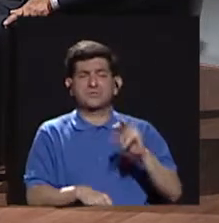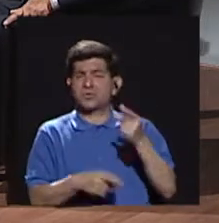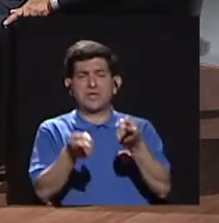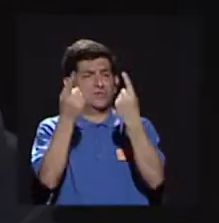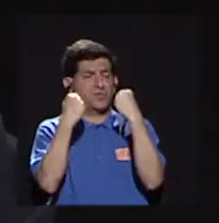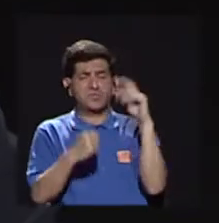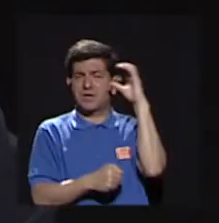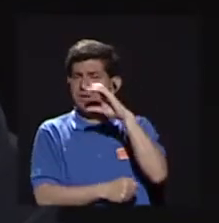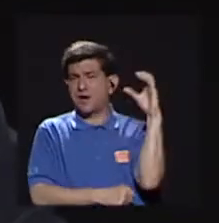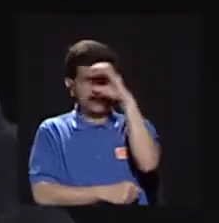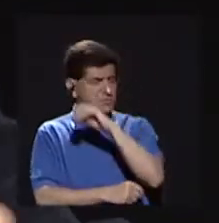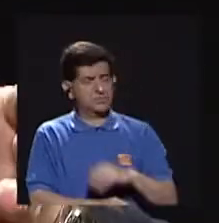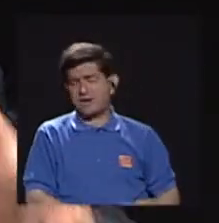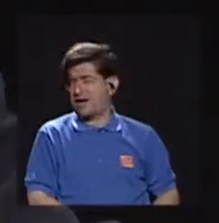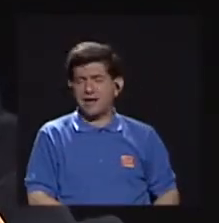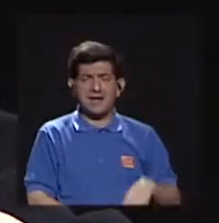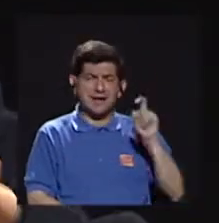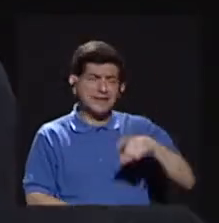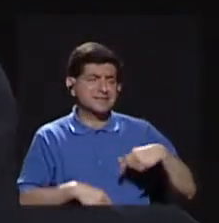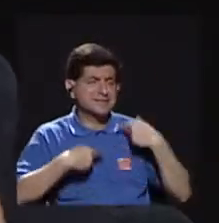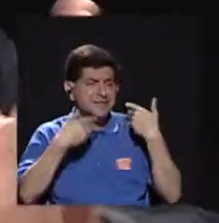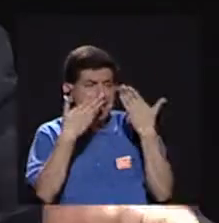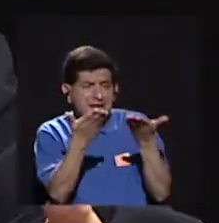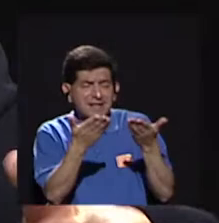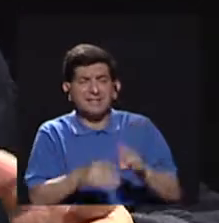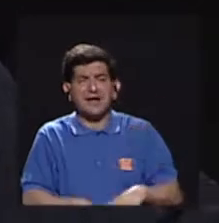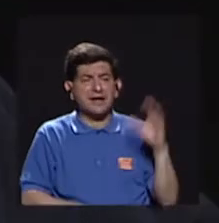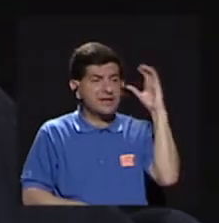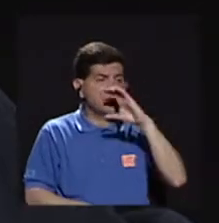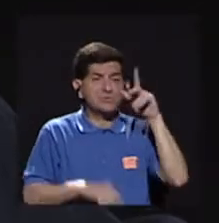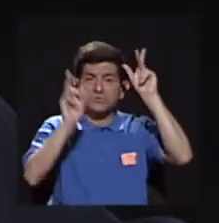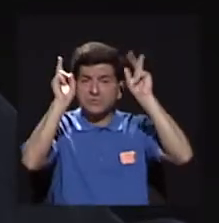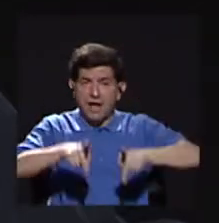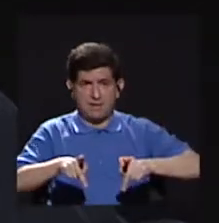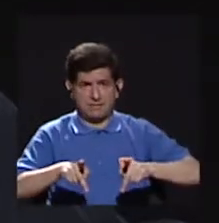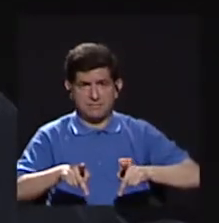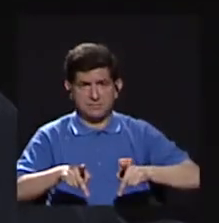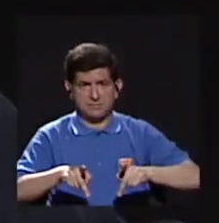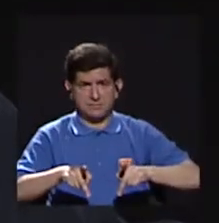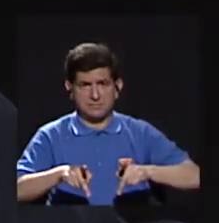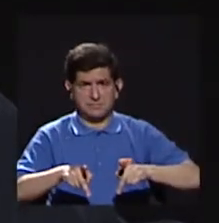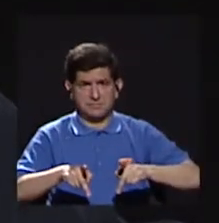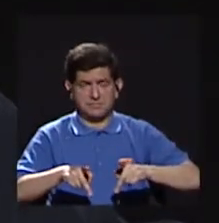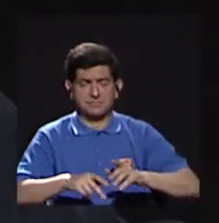buscar el alberto hay que llevarle hay que salir a buscar a esta gente